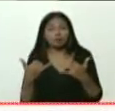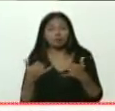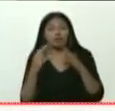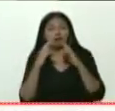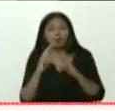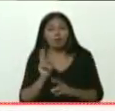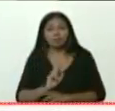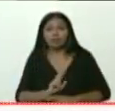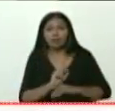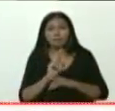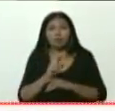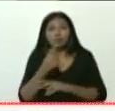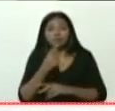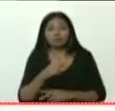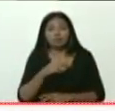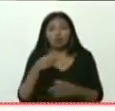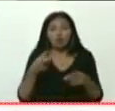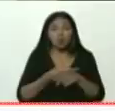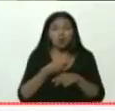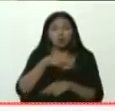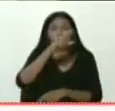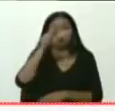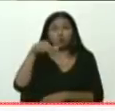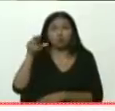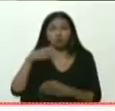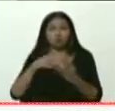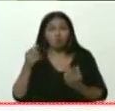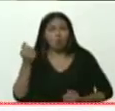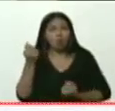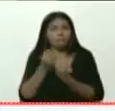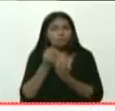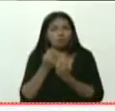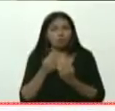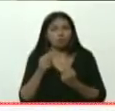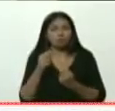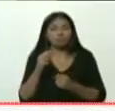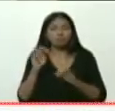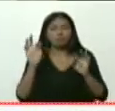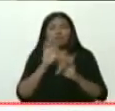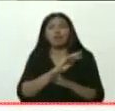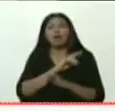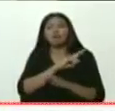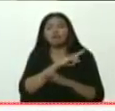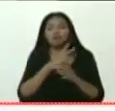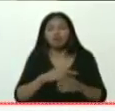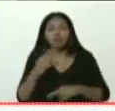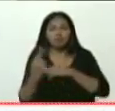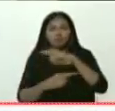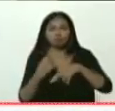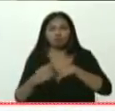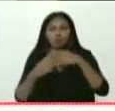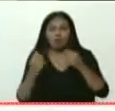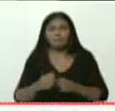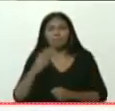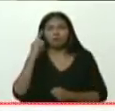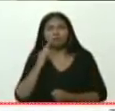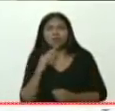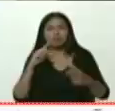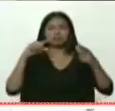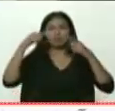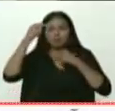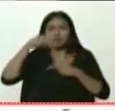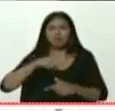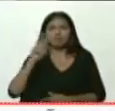sí le puedo decir al gobierno de Noruega, todo el apoyo de las fuerzas bolivarianas, revolucionarias, chavistas